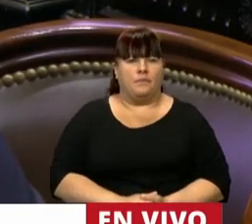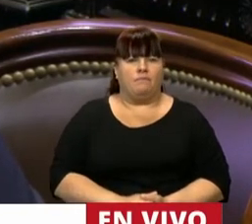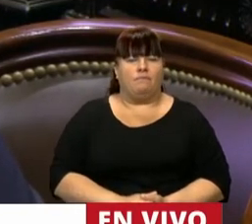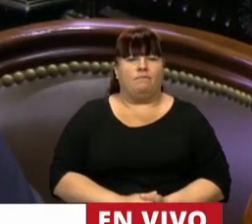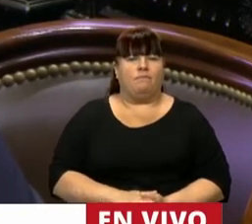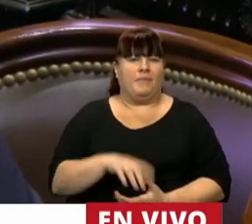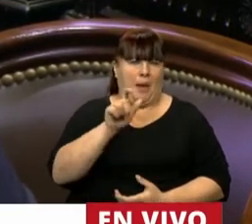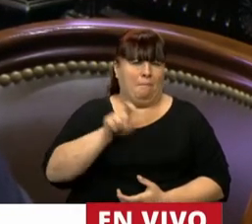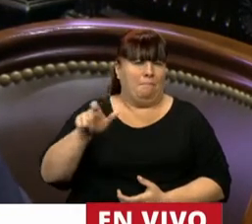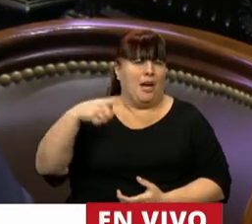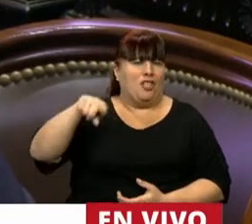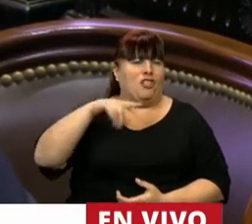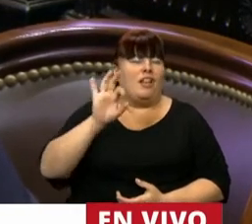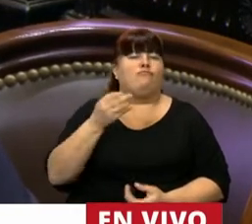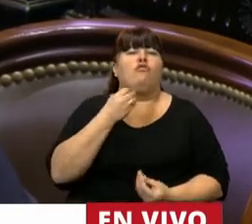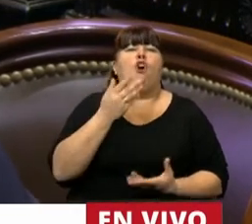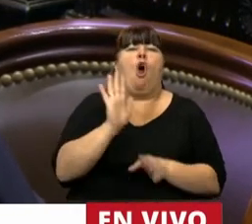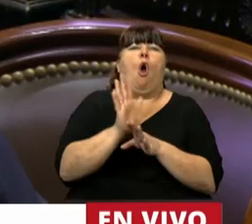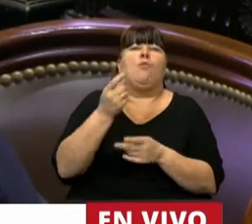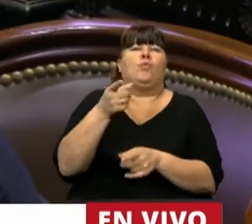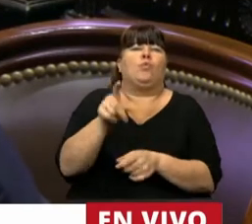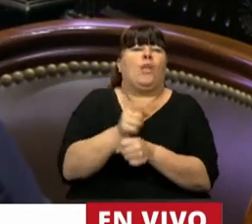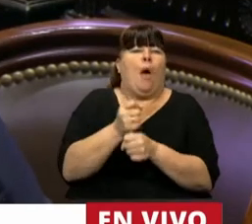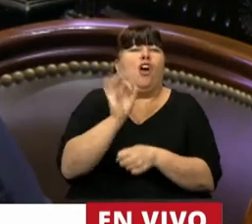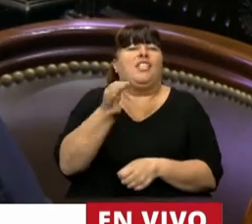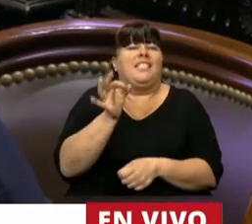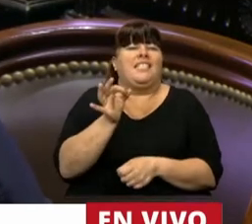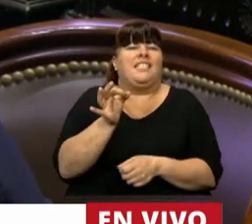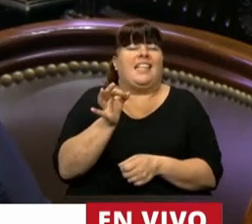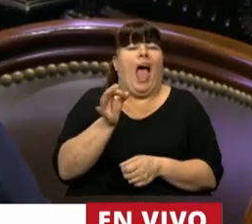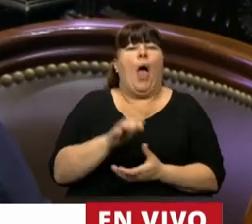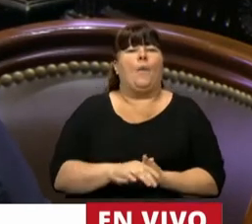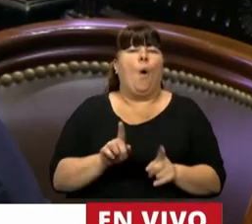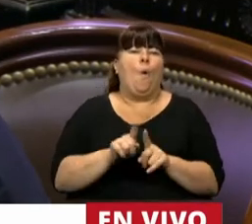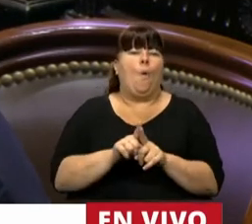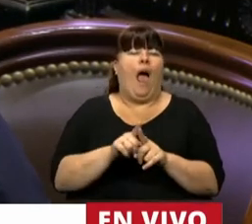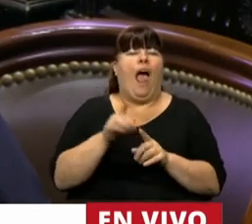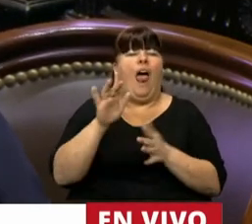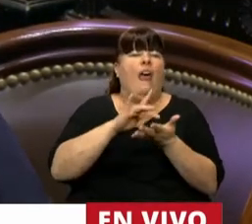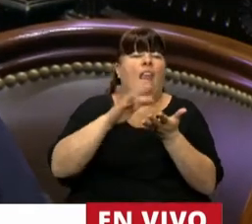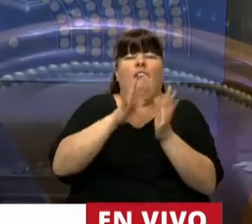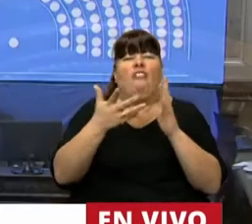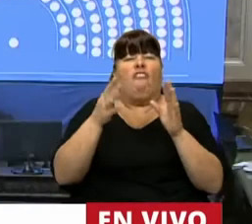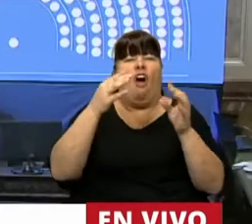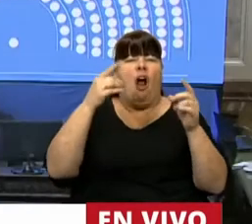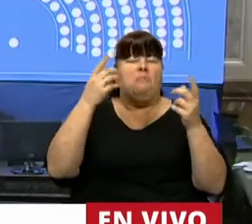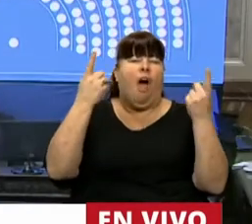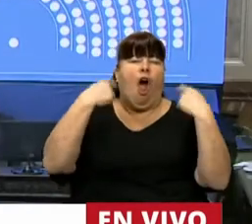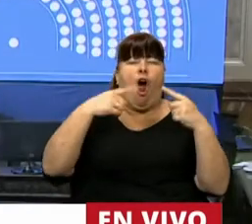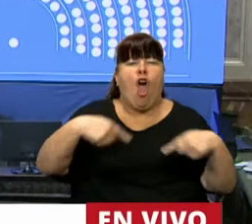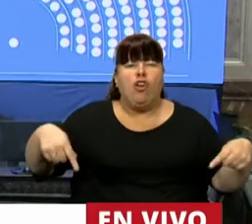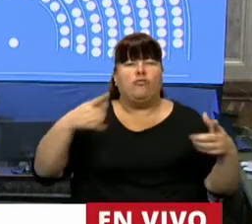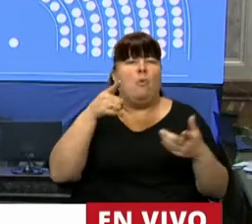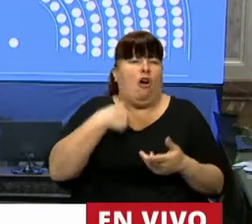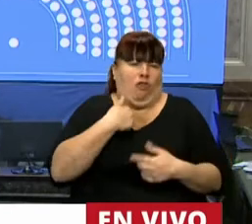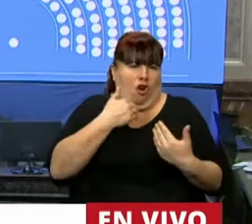estas personas que saben, no sé cómo se llamará la profesión, que saben hacer la carta astral, no hace falta tener eso, esa